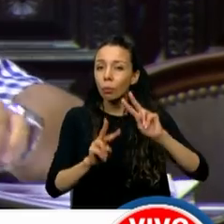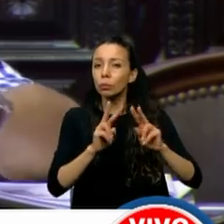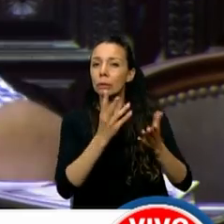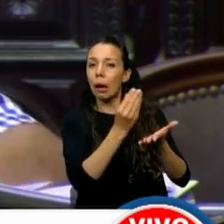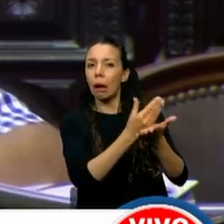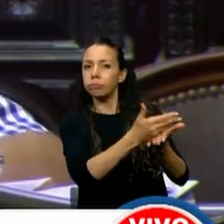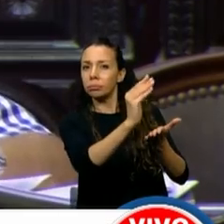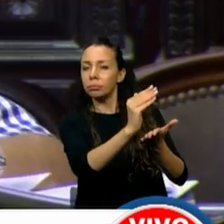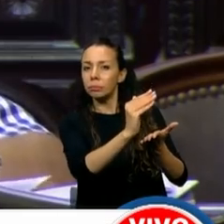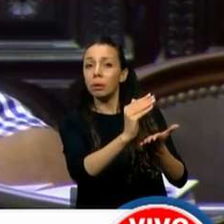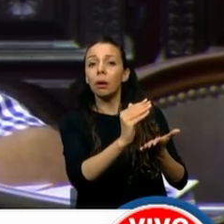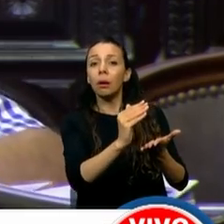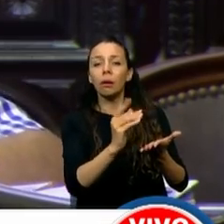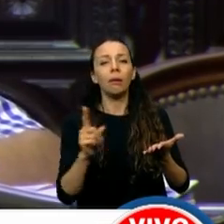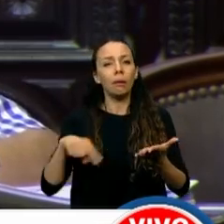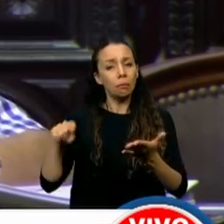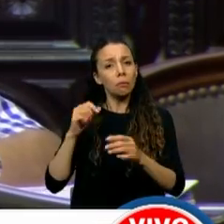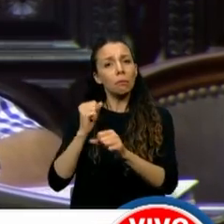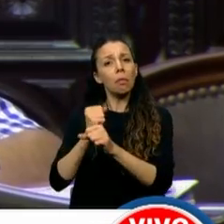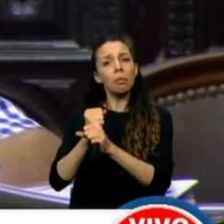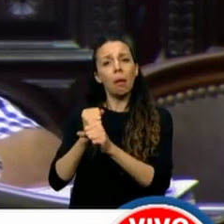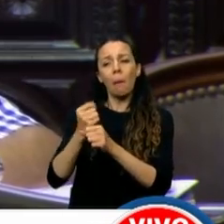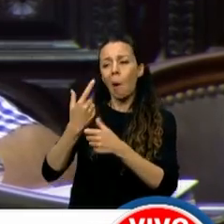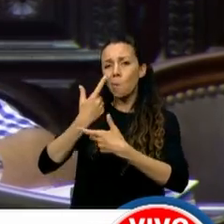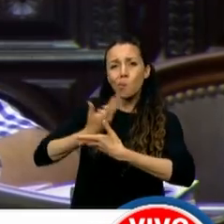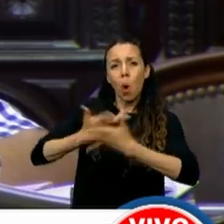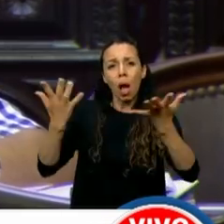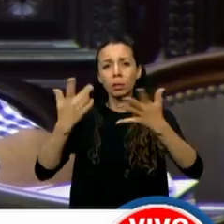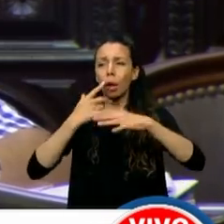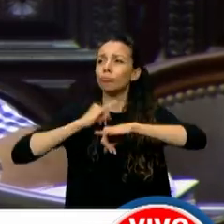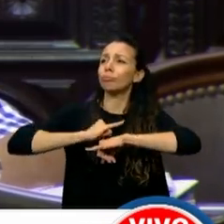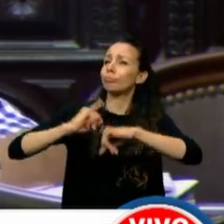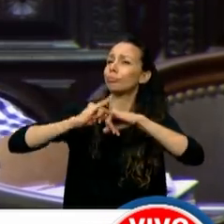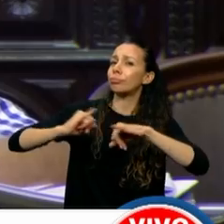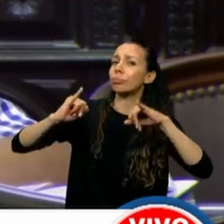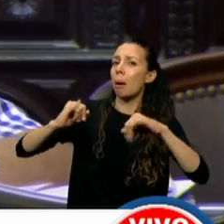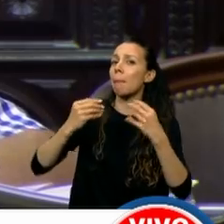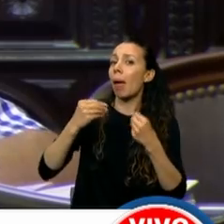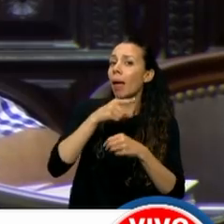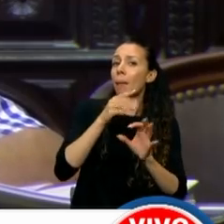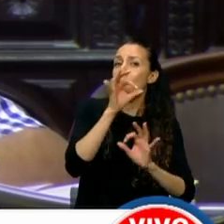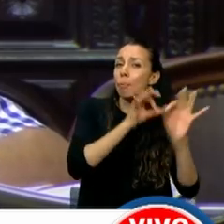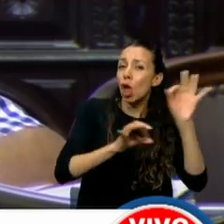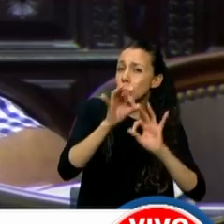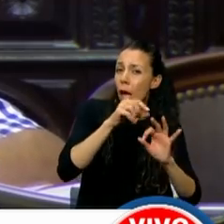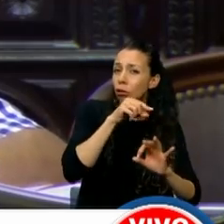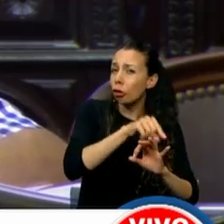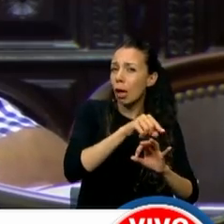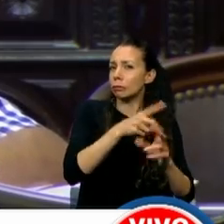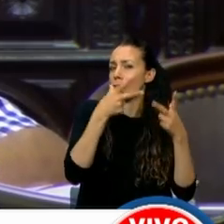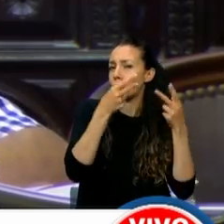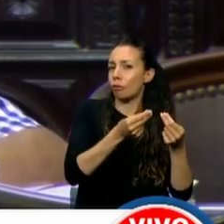trabajan abiertamente para voltear el presupuesto como lo vociferaron en todos los medios abiertamente